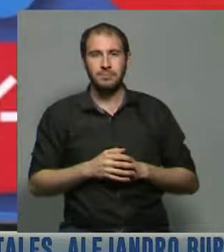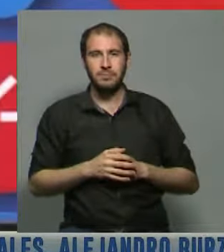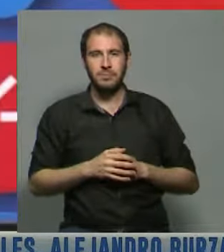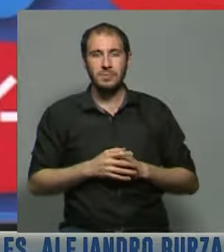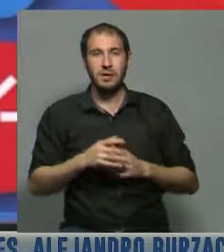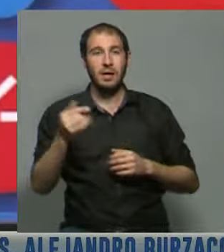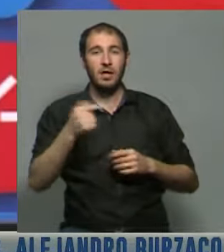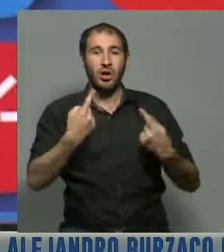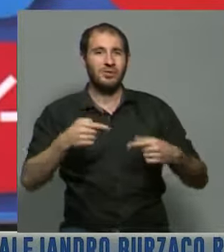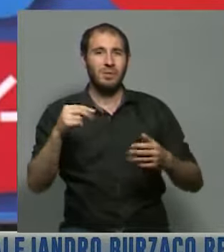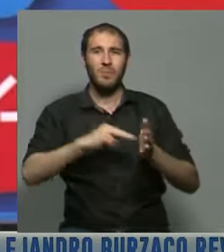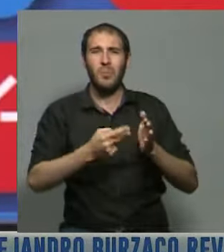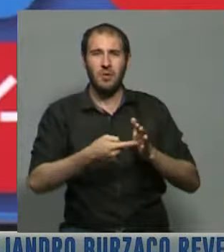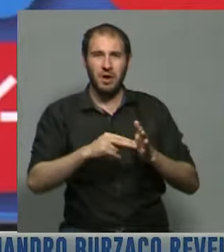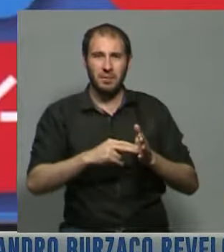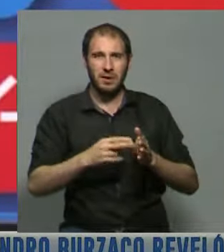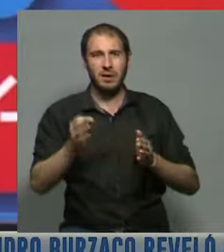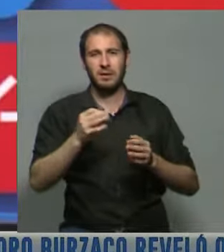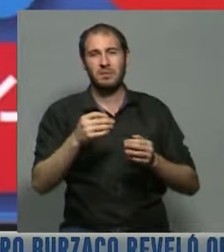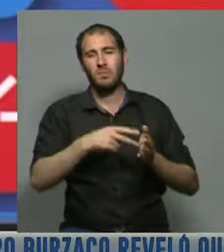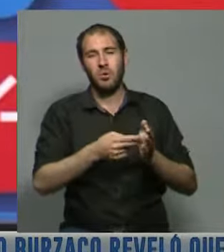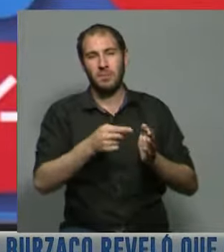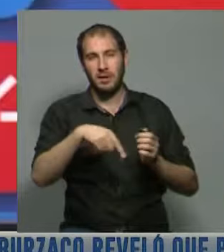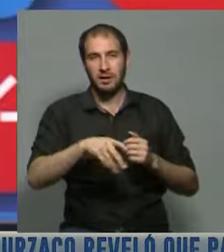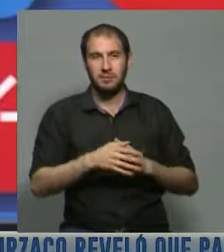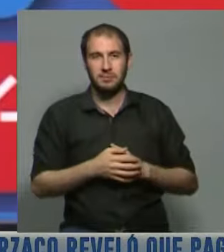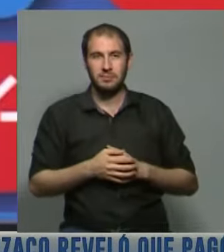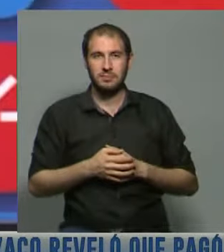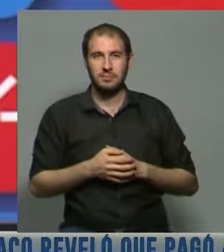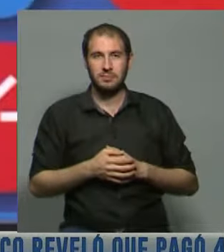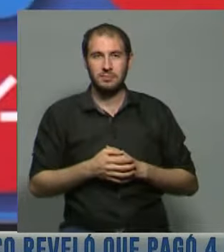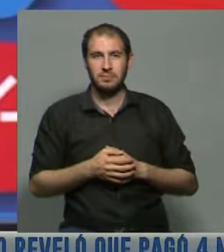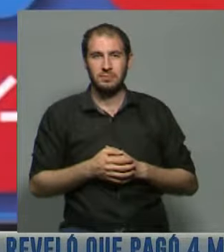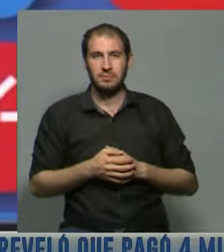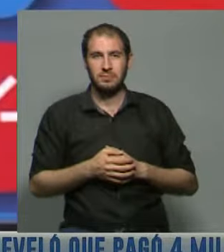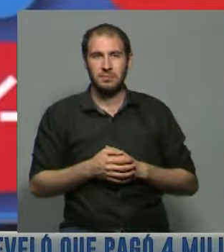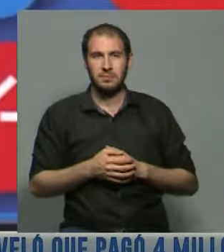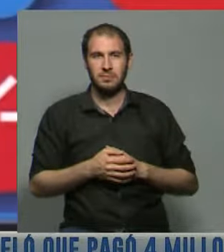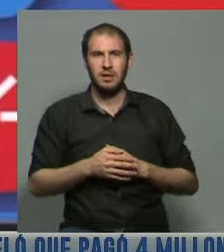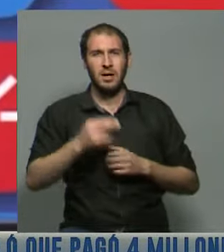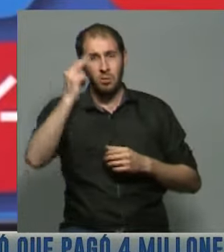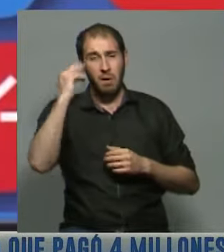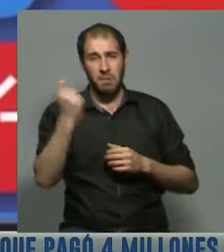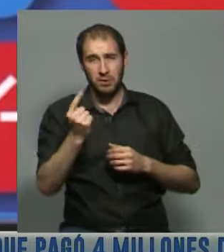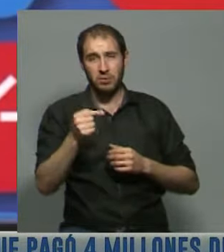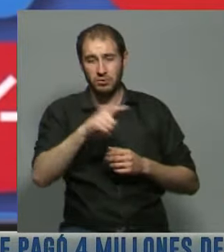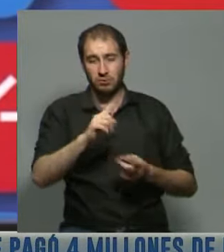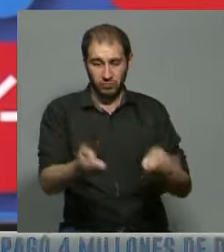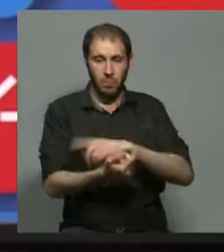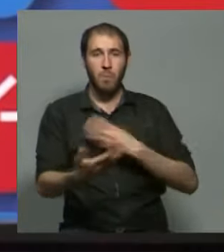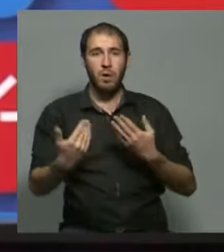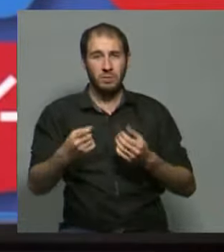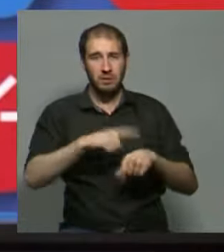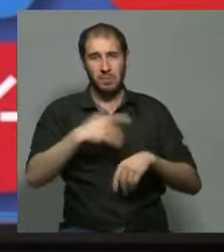estos accidentes que pasaron o estos incidentes que pasaron en esos 9 minutos, nosotros lo podíamos dar vuelta porque